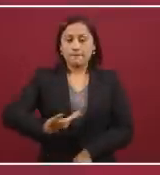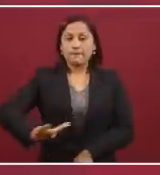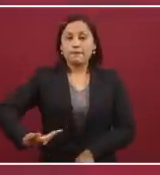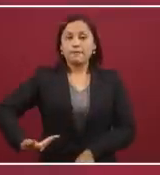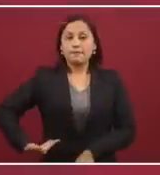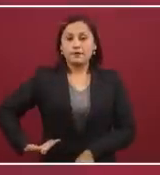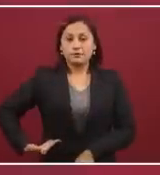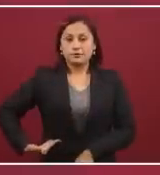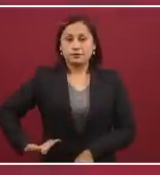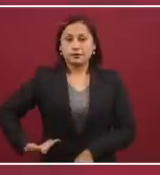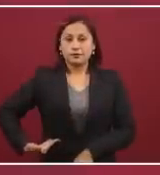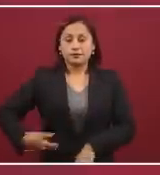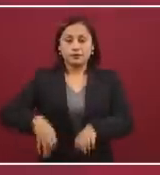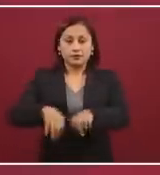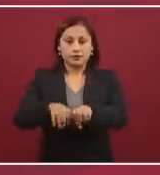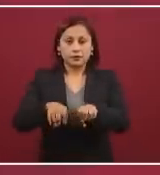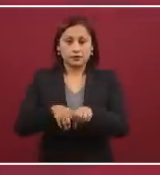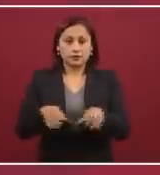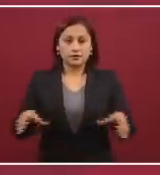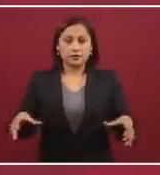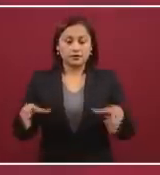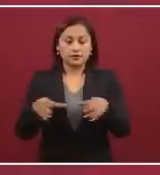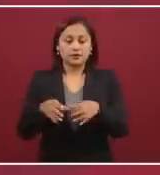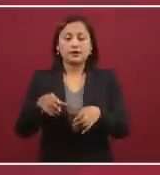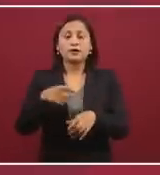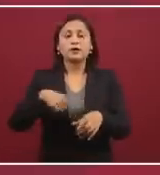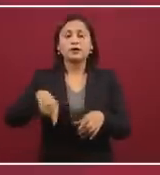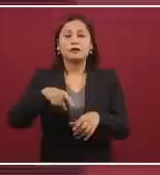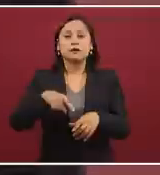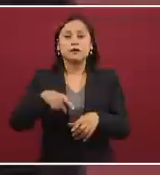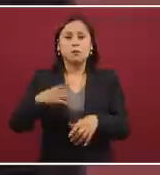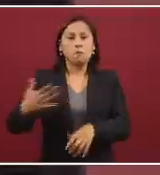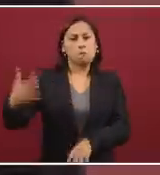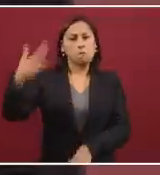no es el poder de los poderes